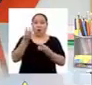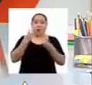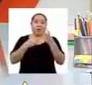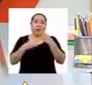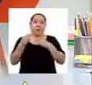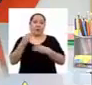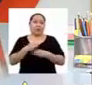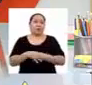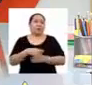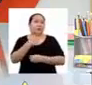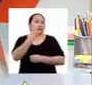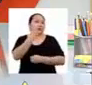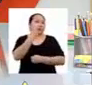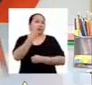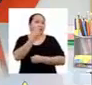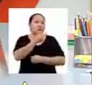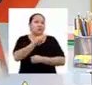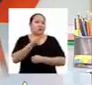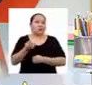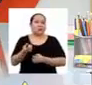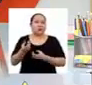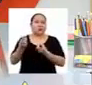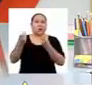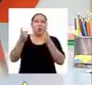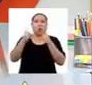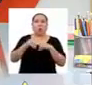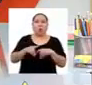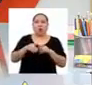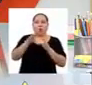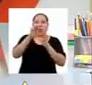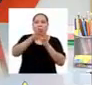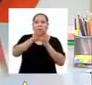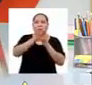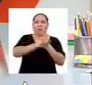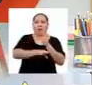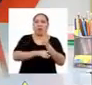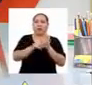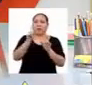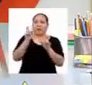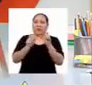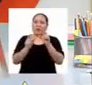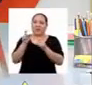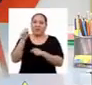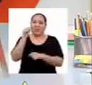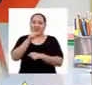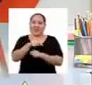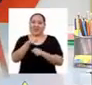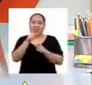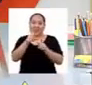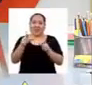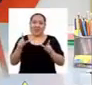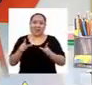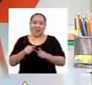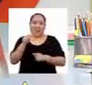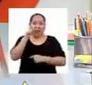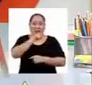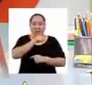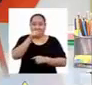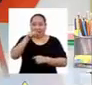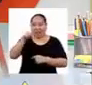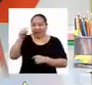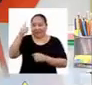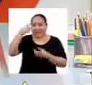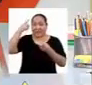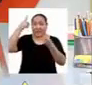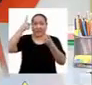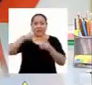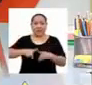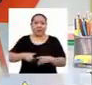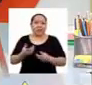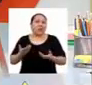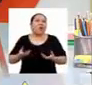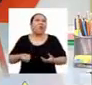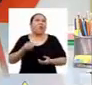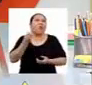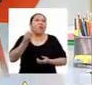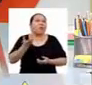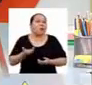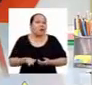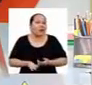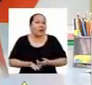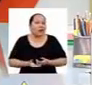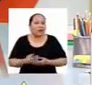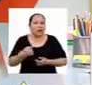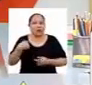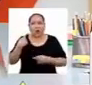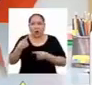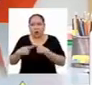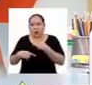tenemos conocimiento sobre cuándo hay menos personas en el lugar. Estas decisiones las tomamos porque